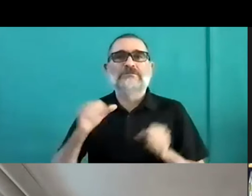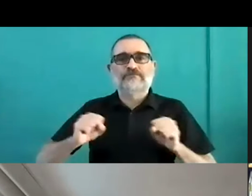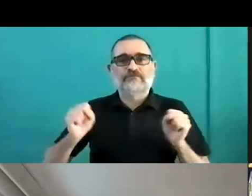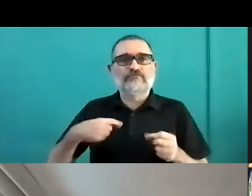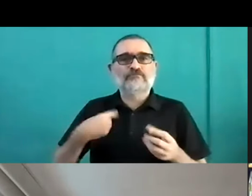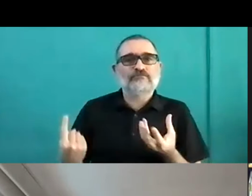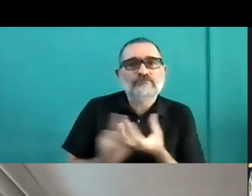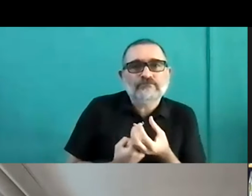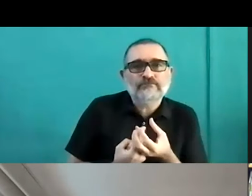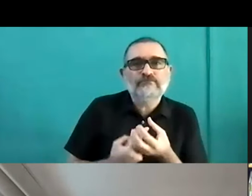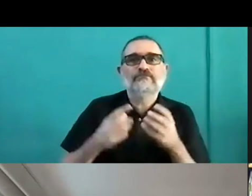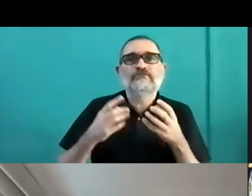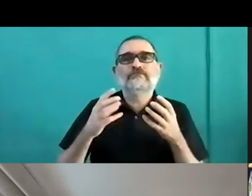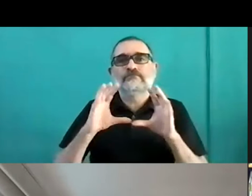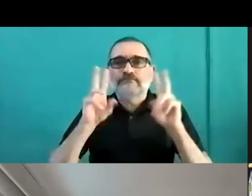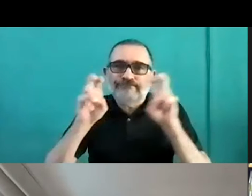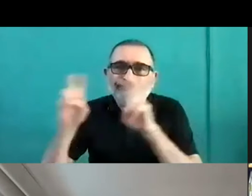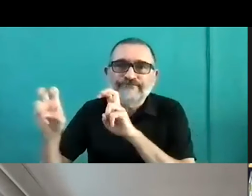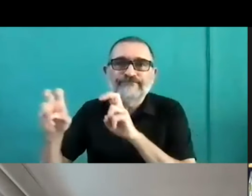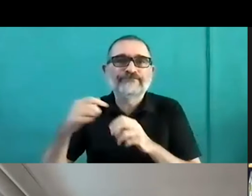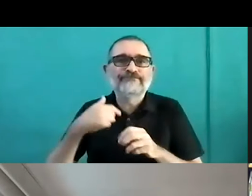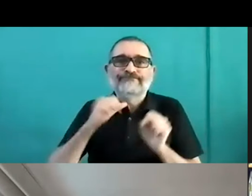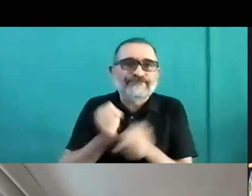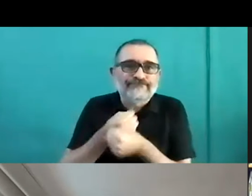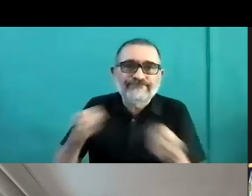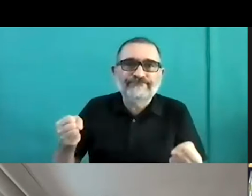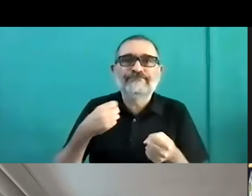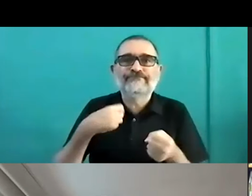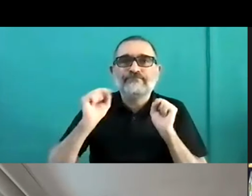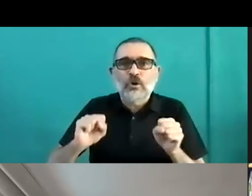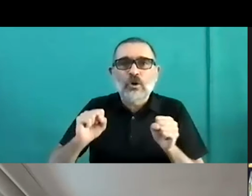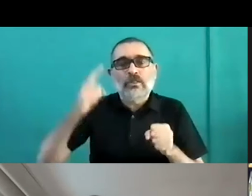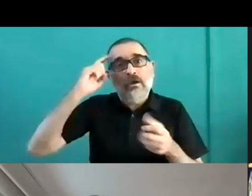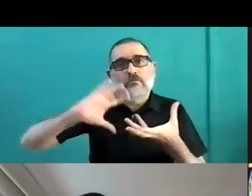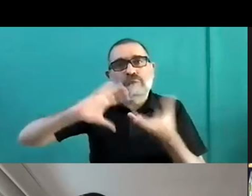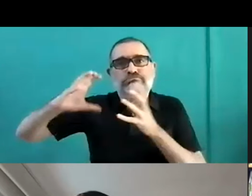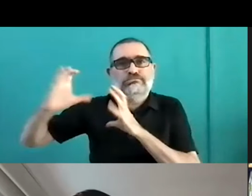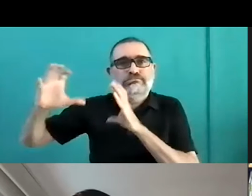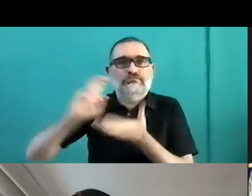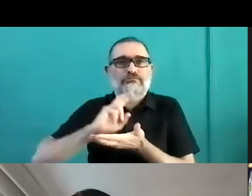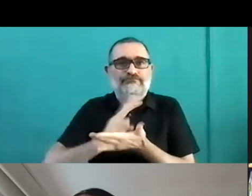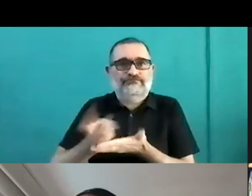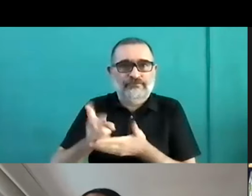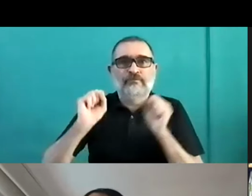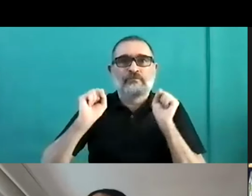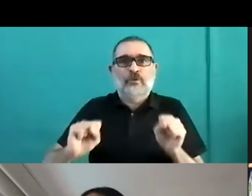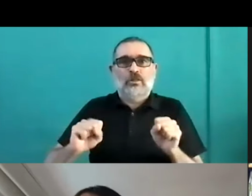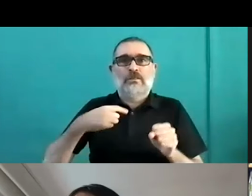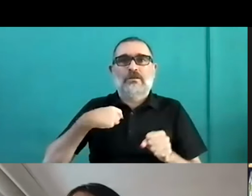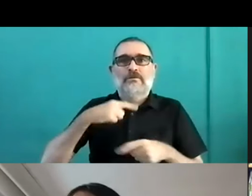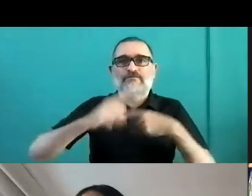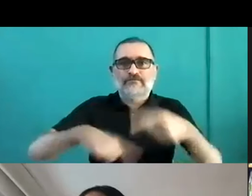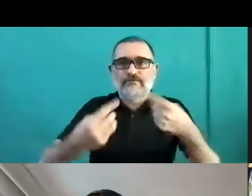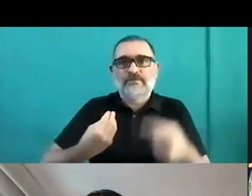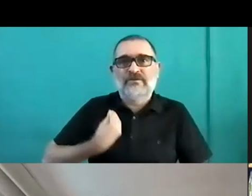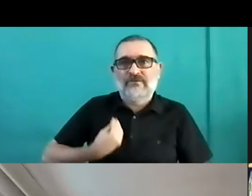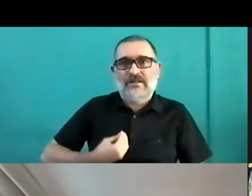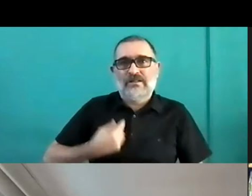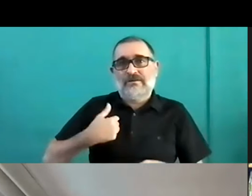fondo es como desde siempre, porque no es algo que que sea nuevo.